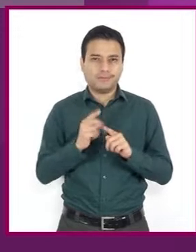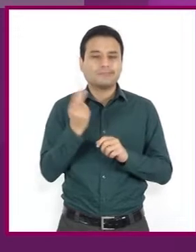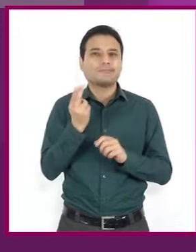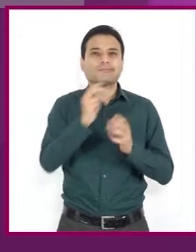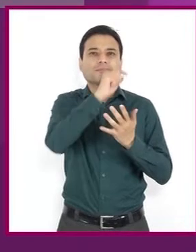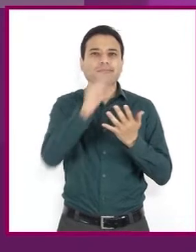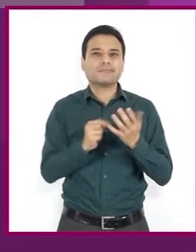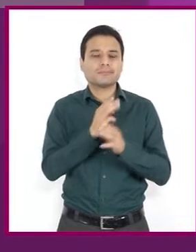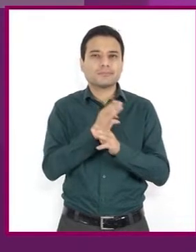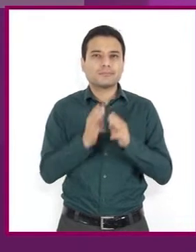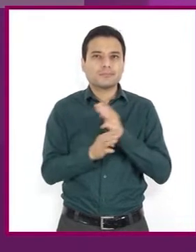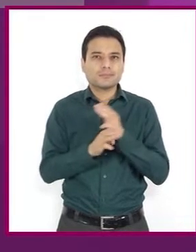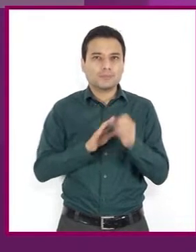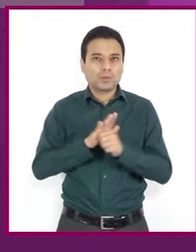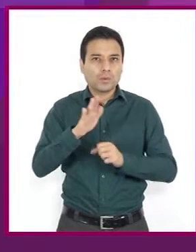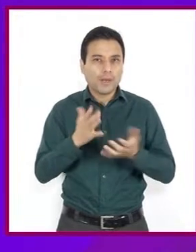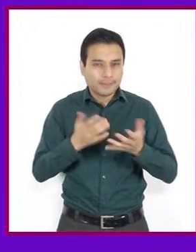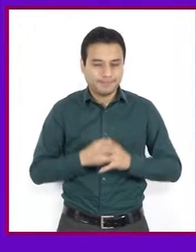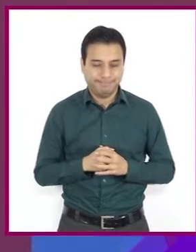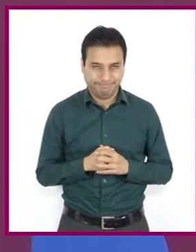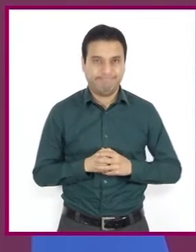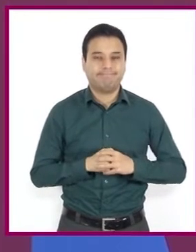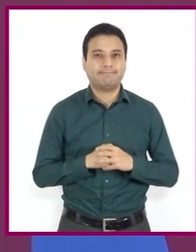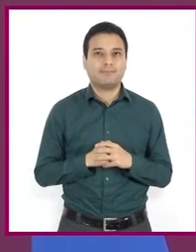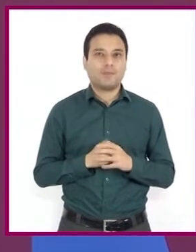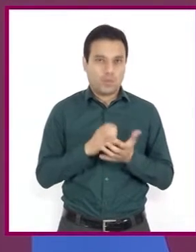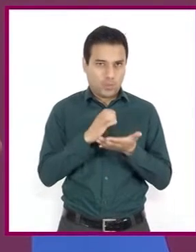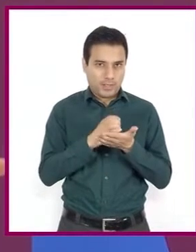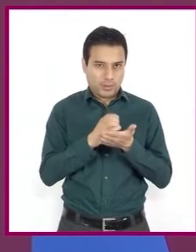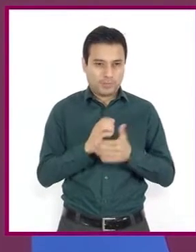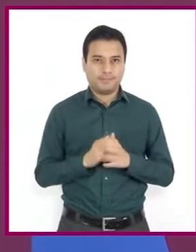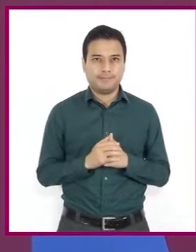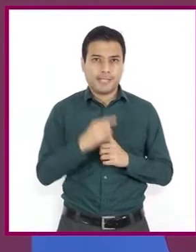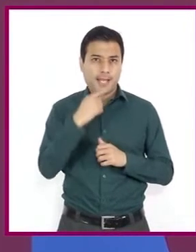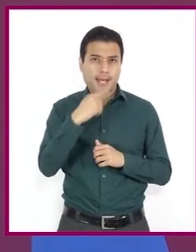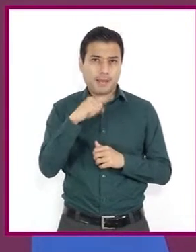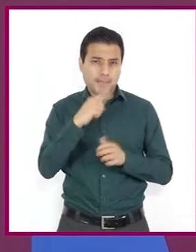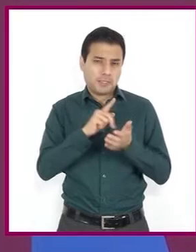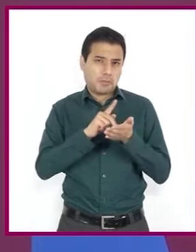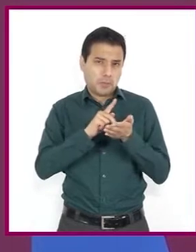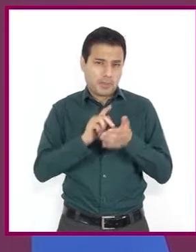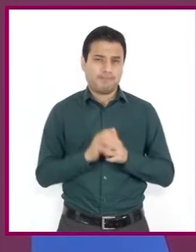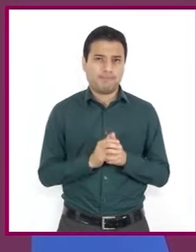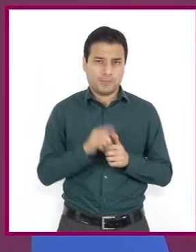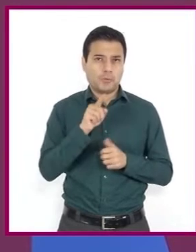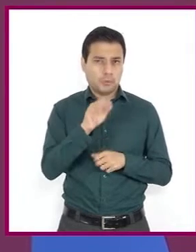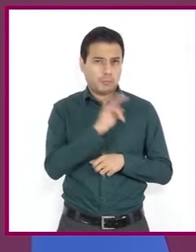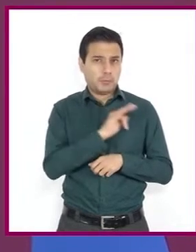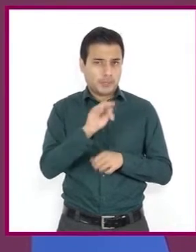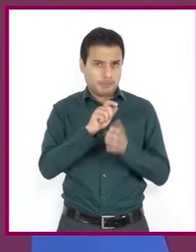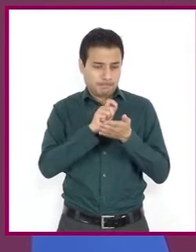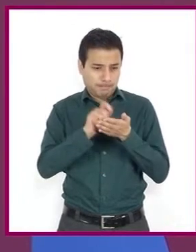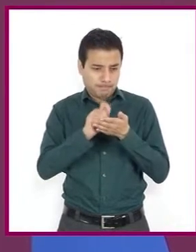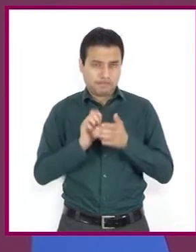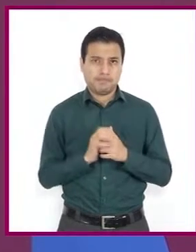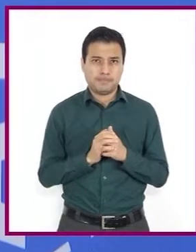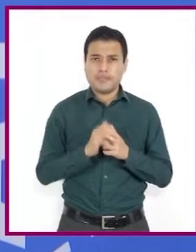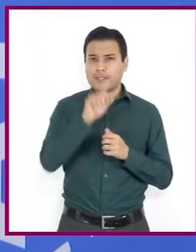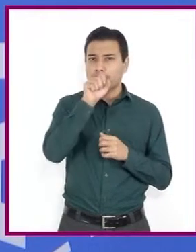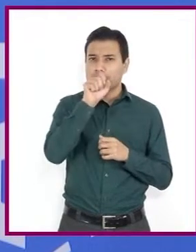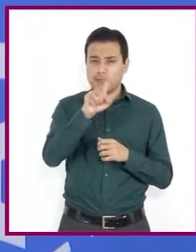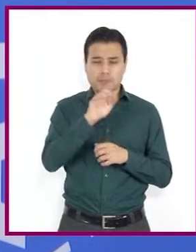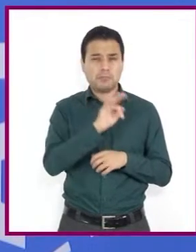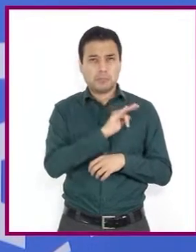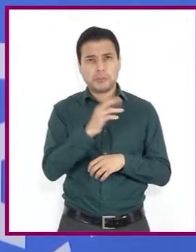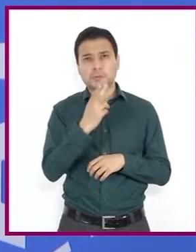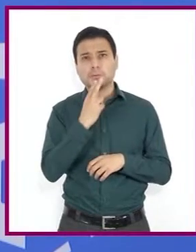van a necesitar para esta sesión son cuaderno y lápiz o bolígrafo para que puedan tomar notas. También podría